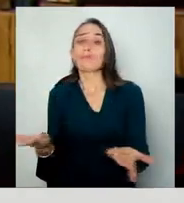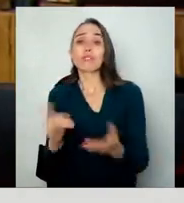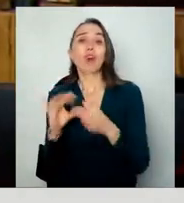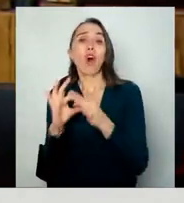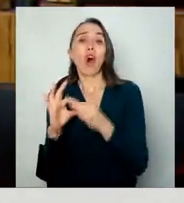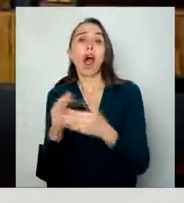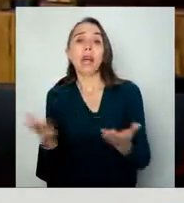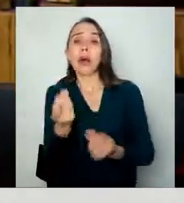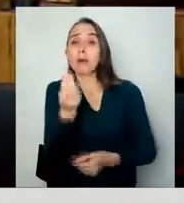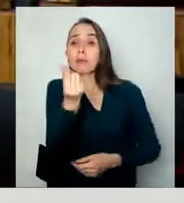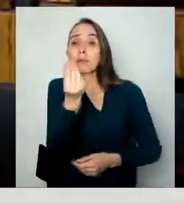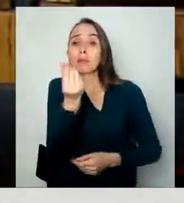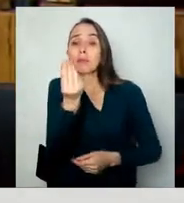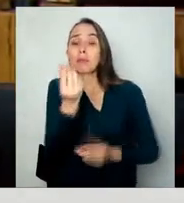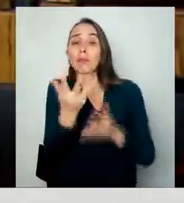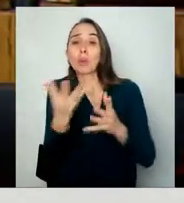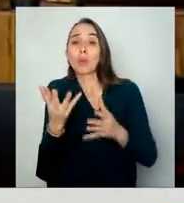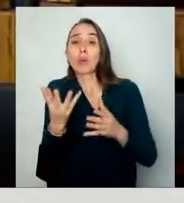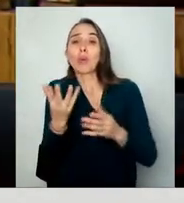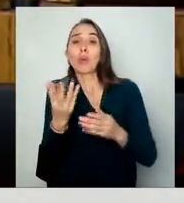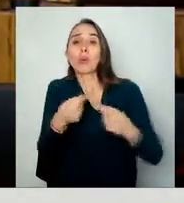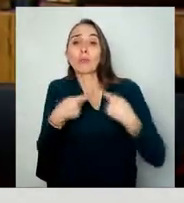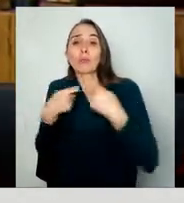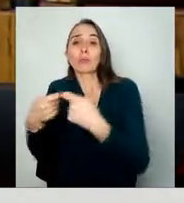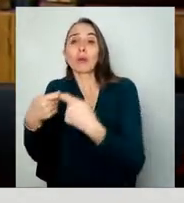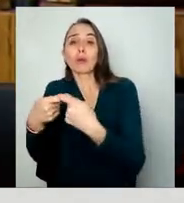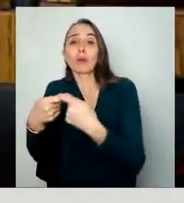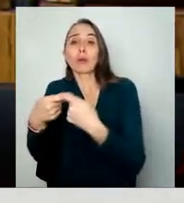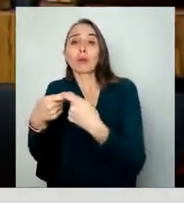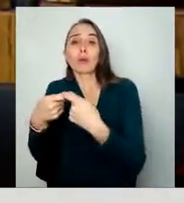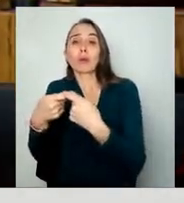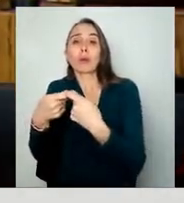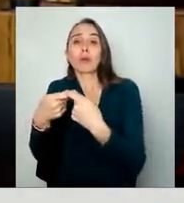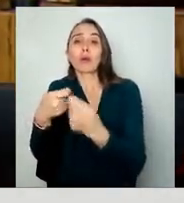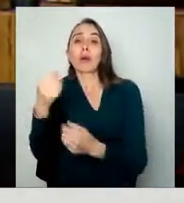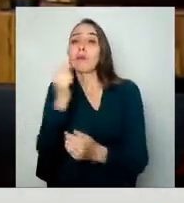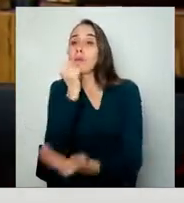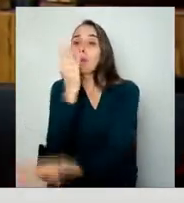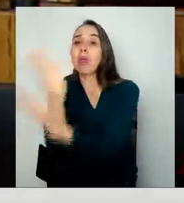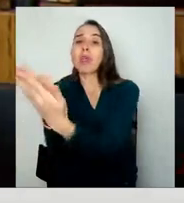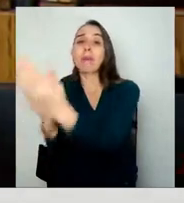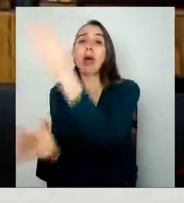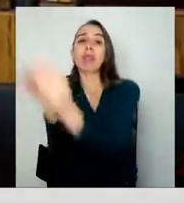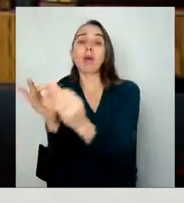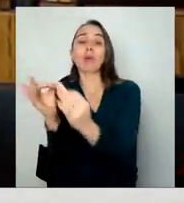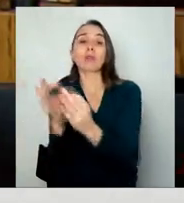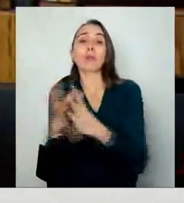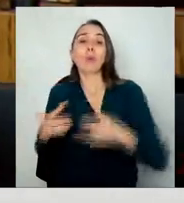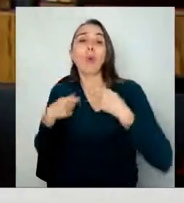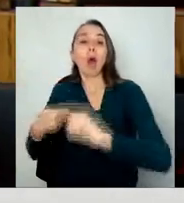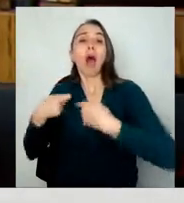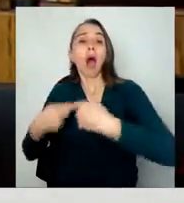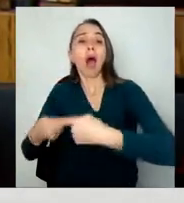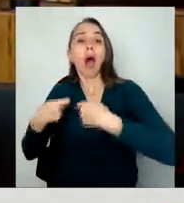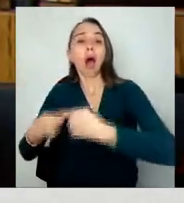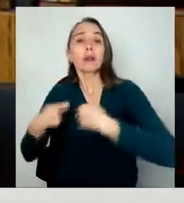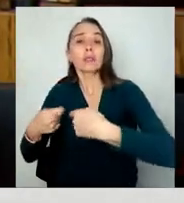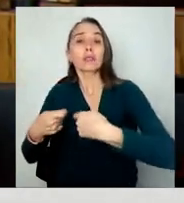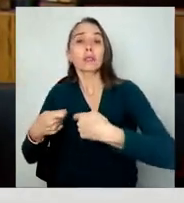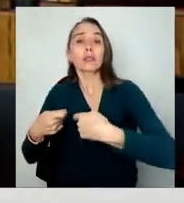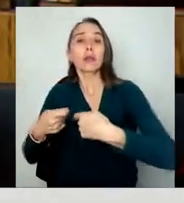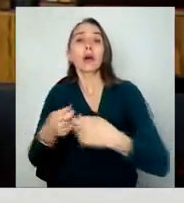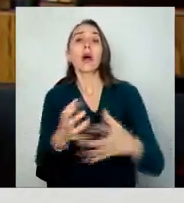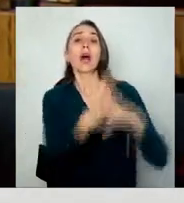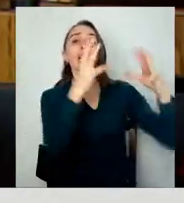asociados a la impetración de un proceso judicial de esta naturaleza y muchas veces frente a grandes conglomerados